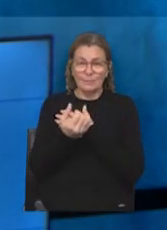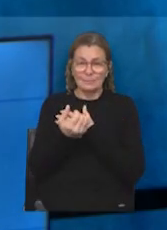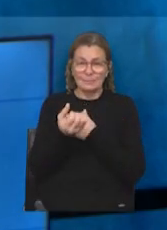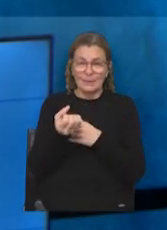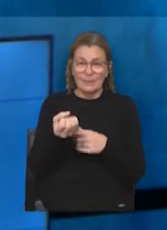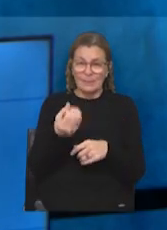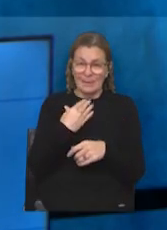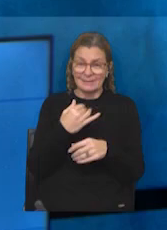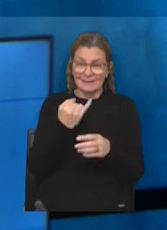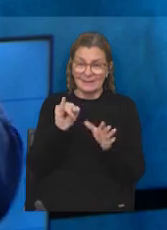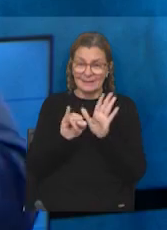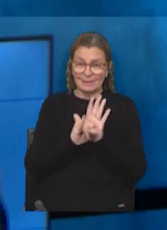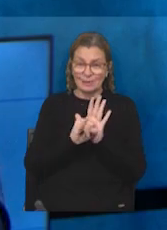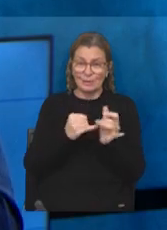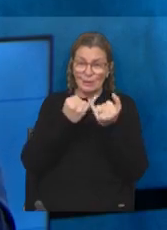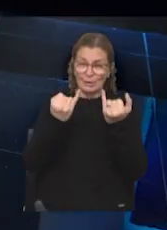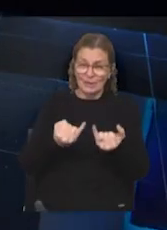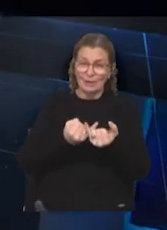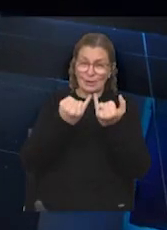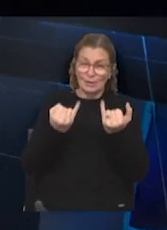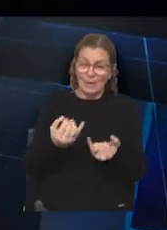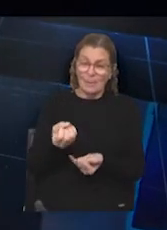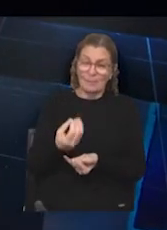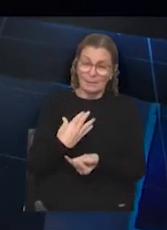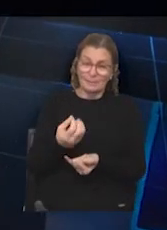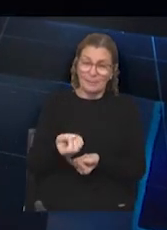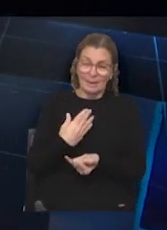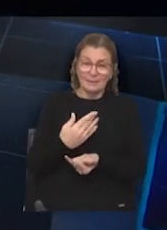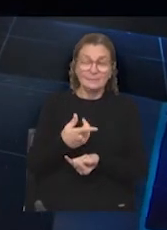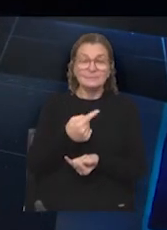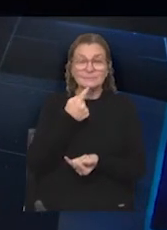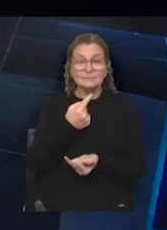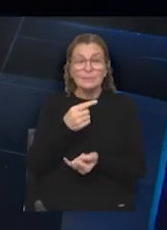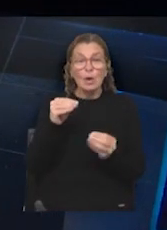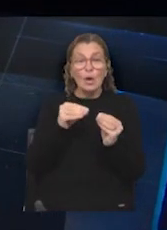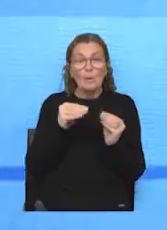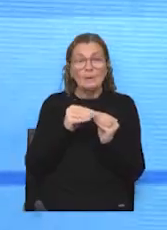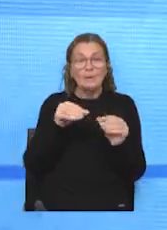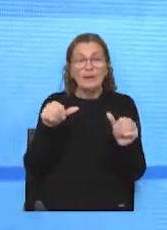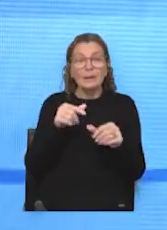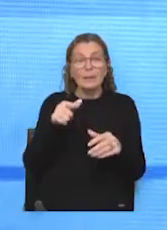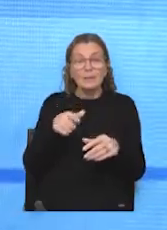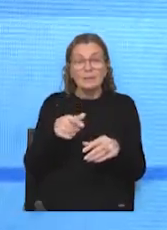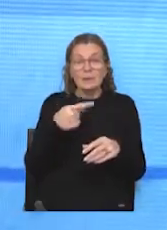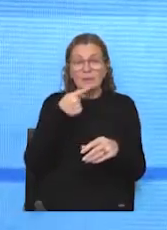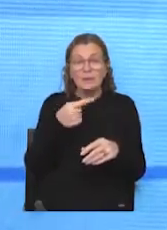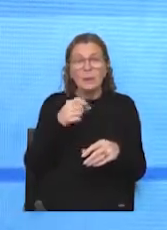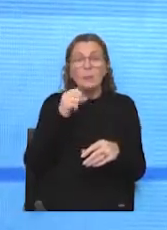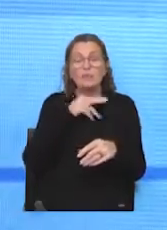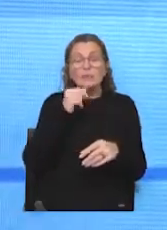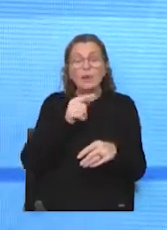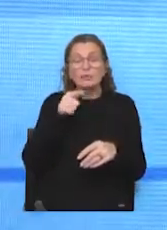de matemáticas que me esto mismo todos los días me están bueno Y no y compañeros que lo paran también que van a hacer las compras Le dice Oh decle el muchacho no